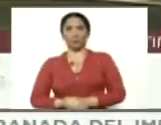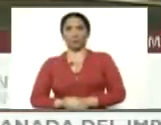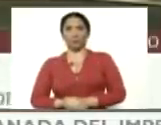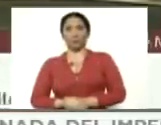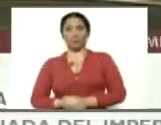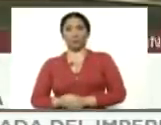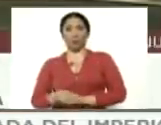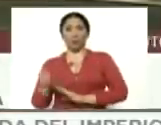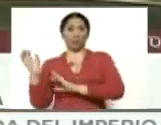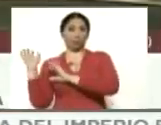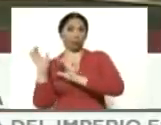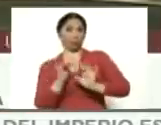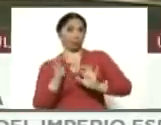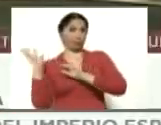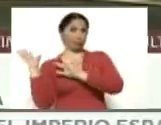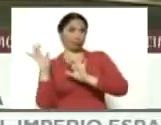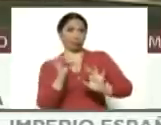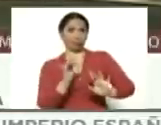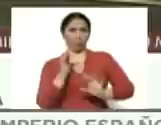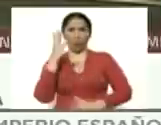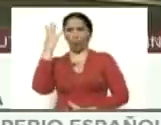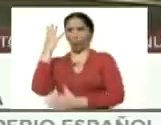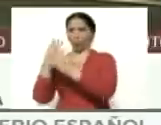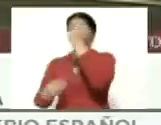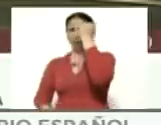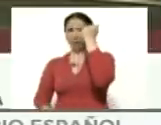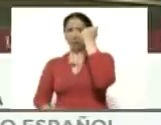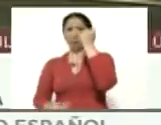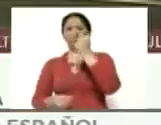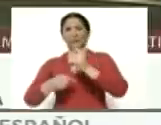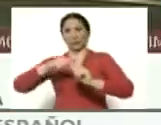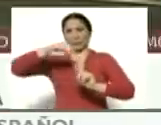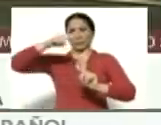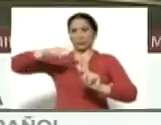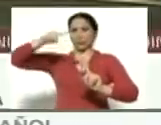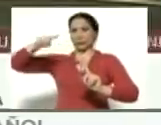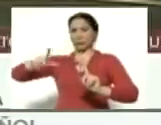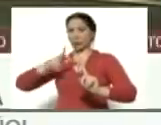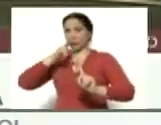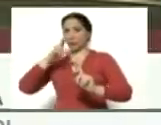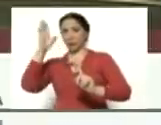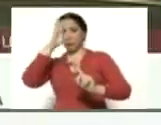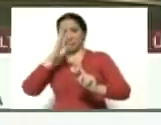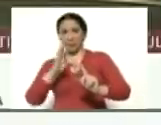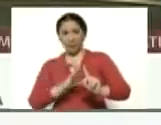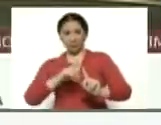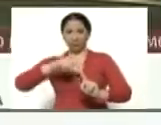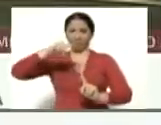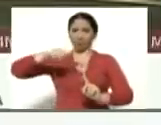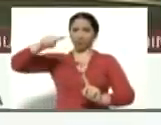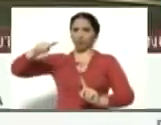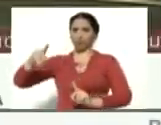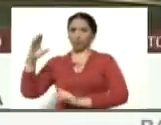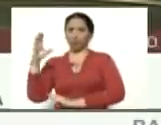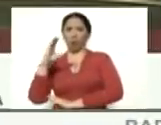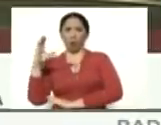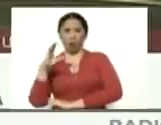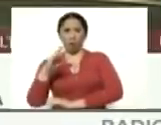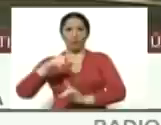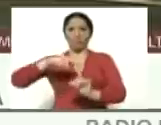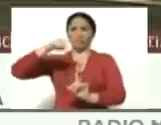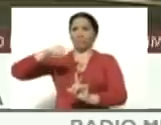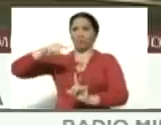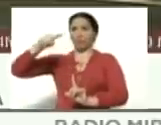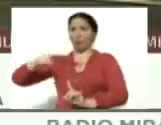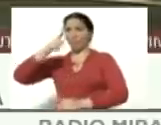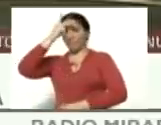regreso de connacionales huyendo de las curvas exponenciales de Brasil, de las curvas exponenciales de Colombia, de las curvas exponenciales